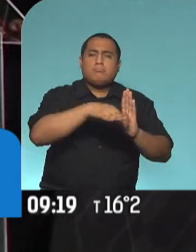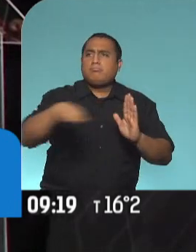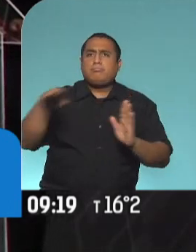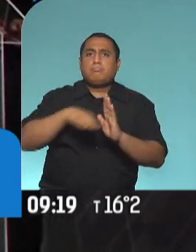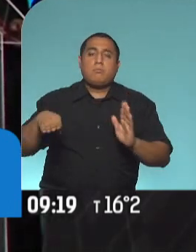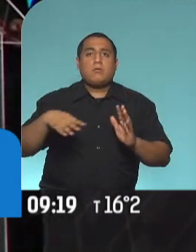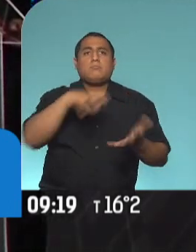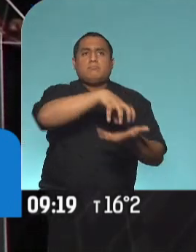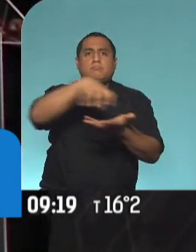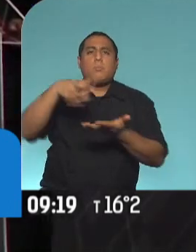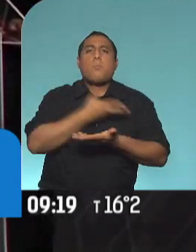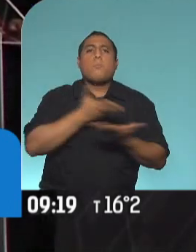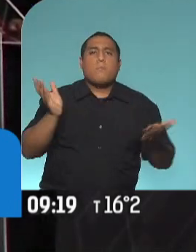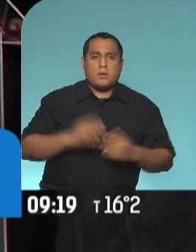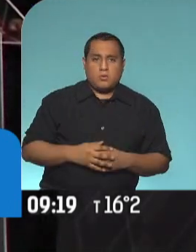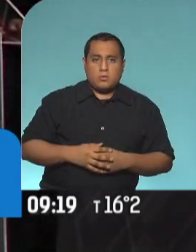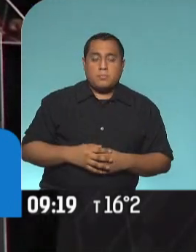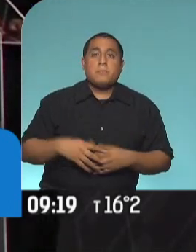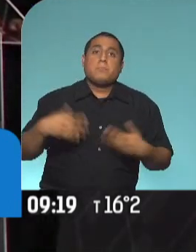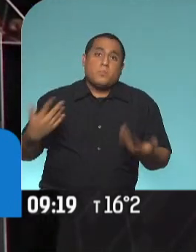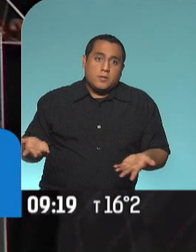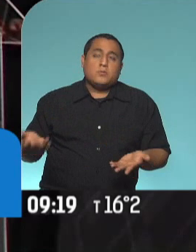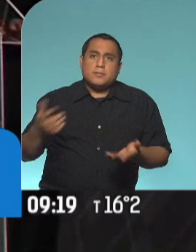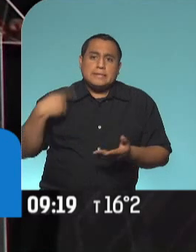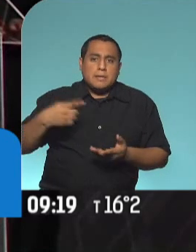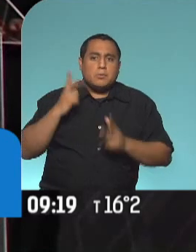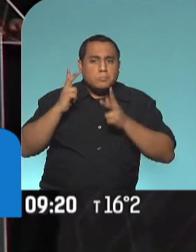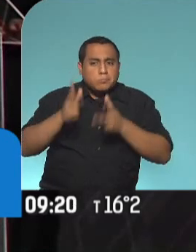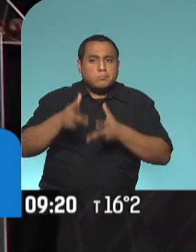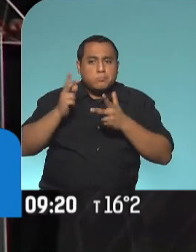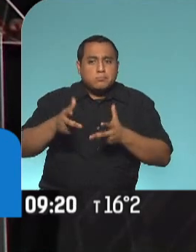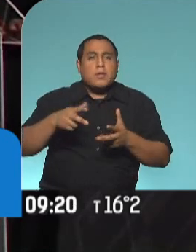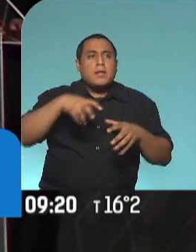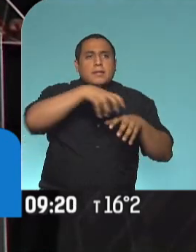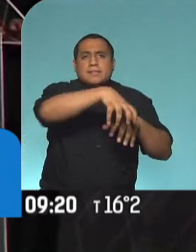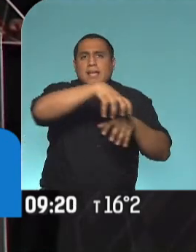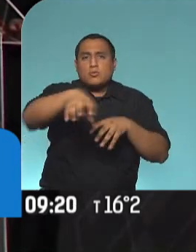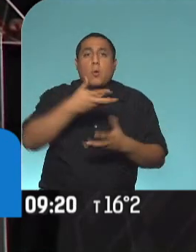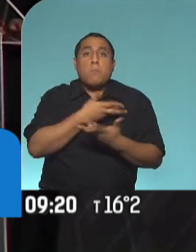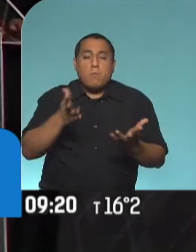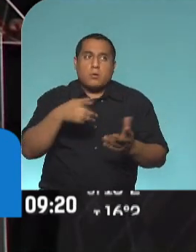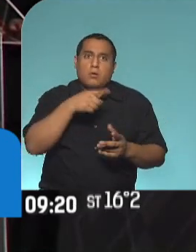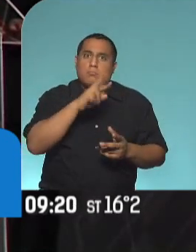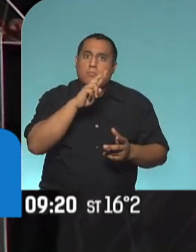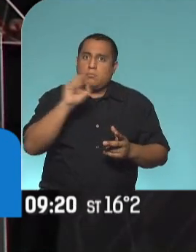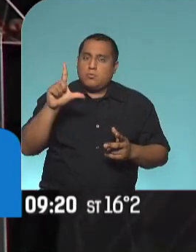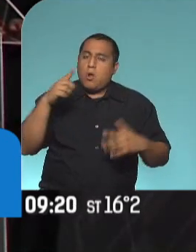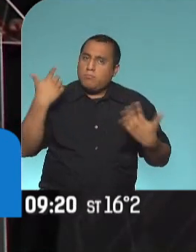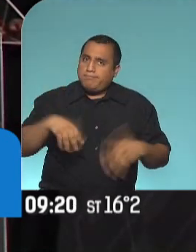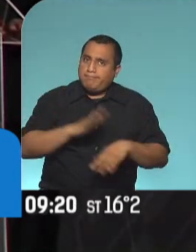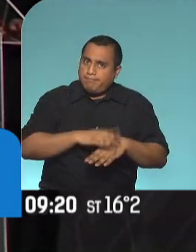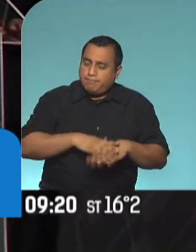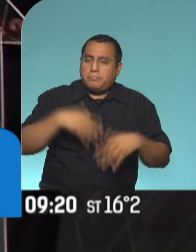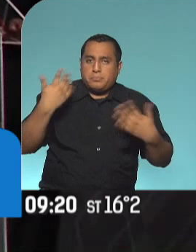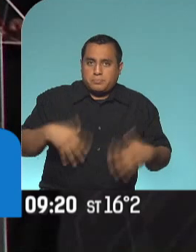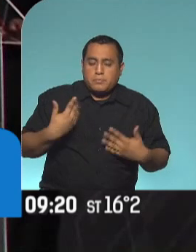sector público. Por eso siempre destacamos que el sector público ha tenido un rol fundamental para garantizar la